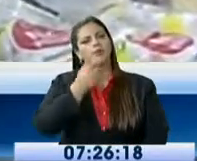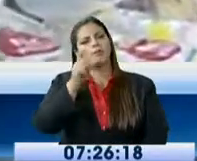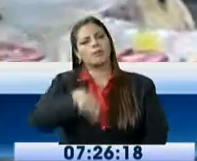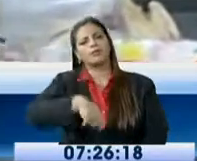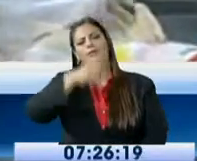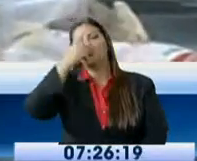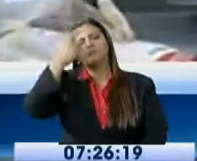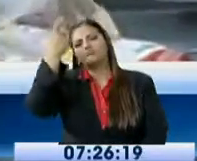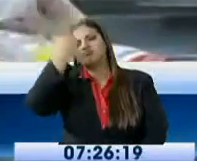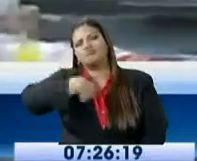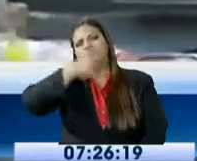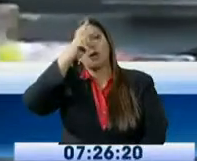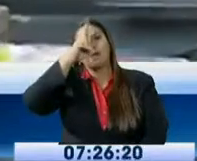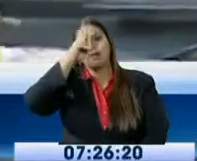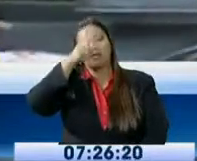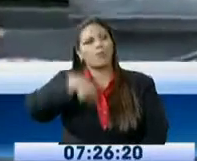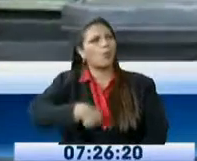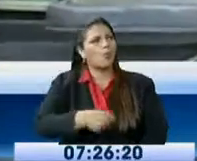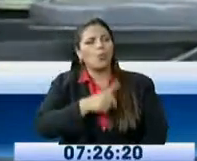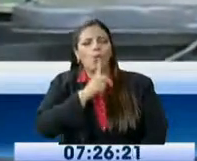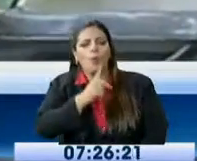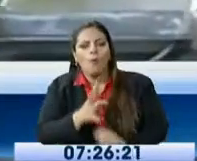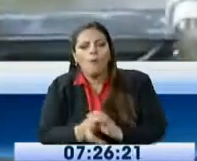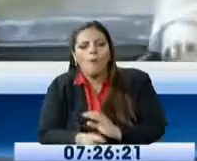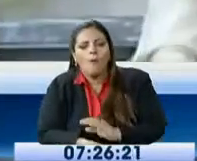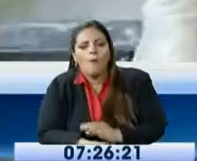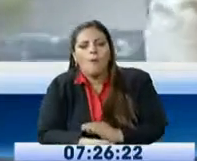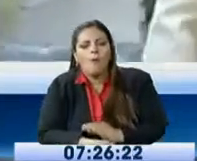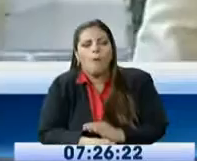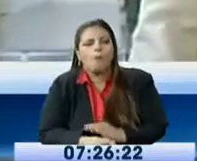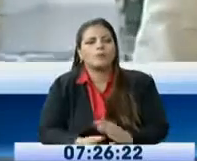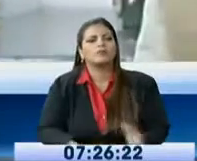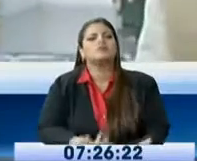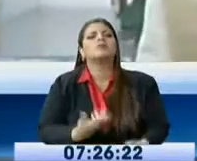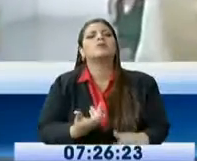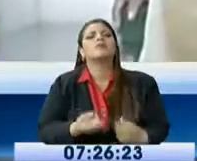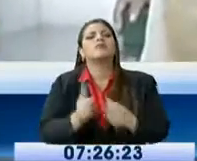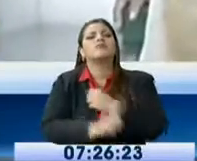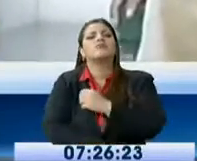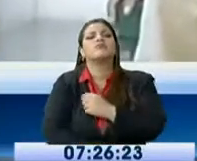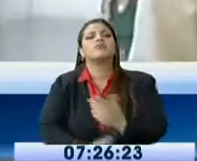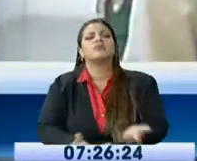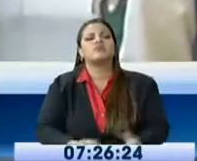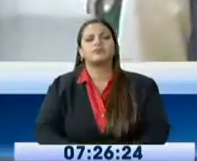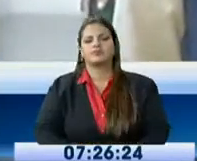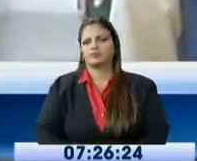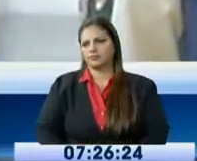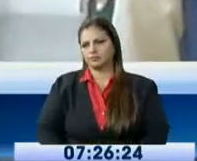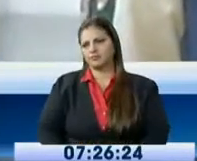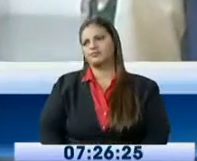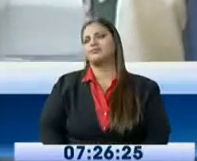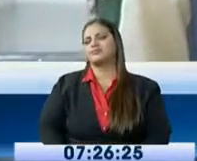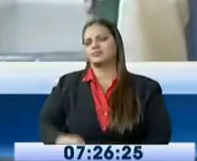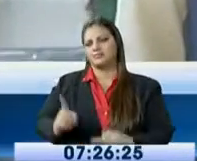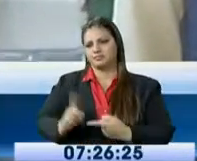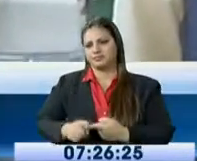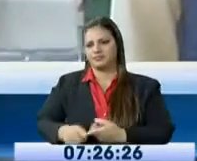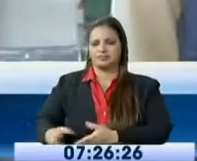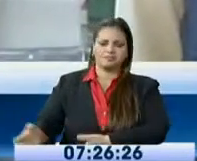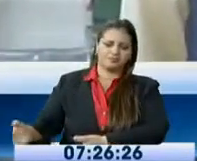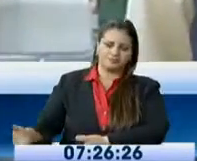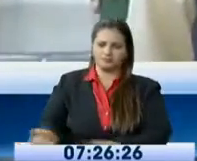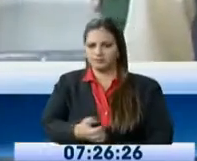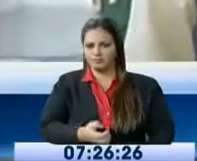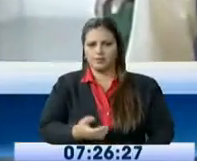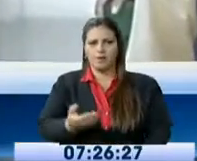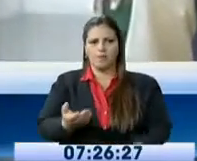llegase a registrar una irregularidad con la balanza? Bueno, como les digo, en primer lugar sería la incautación de la balanza y la persona